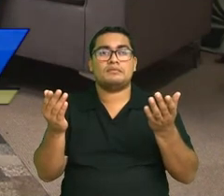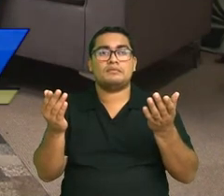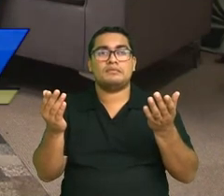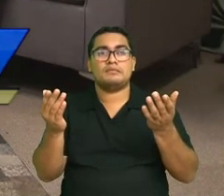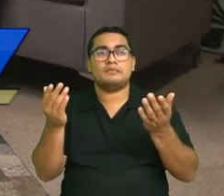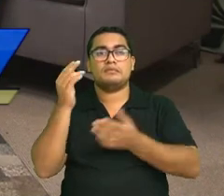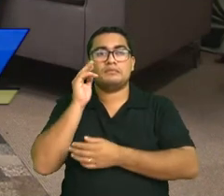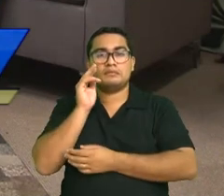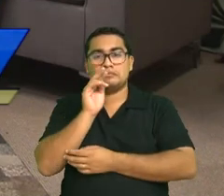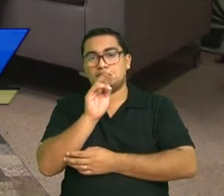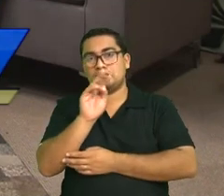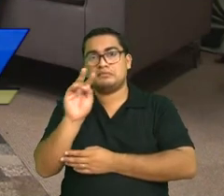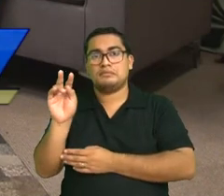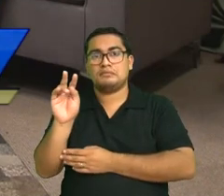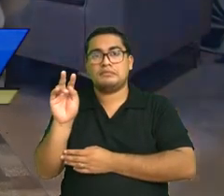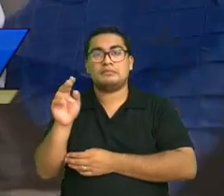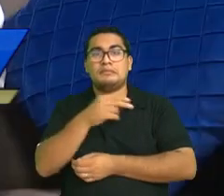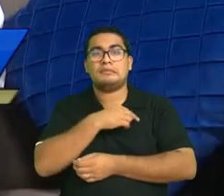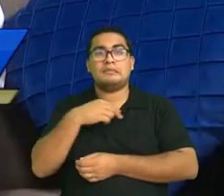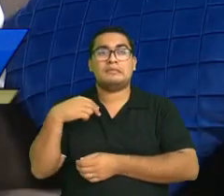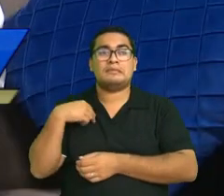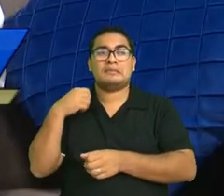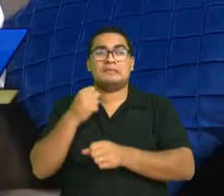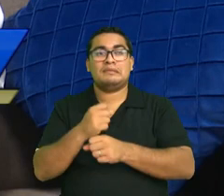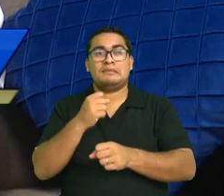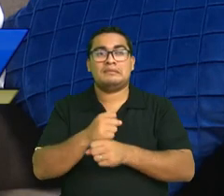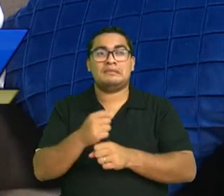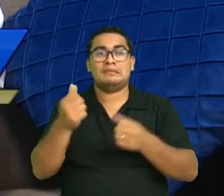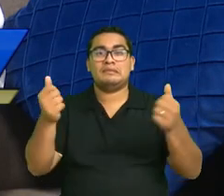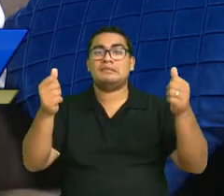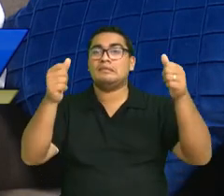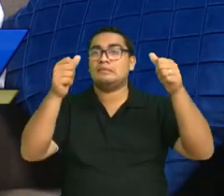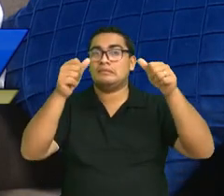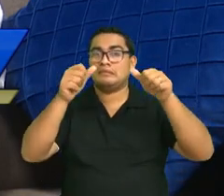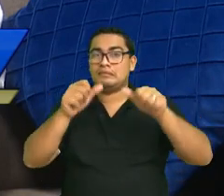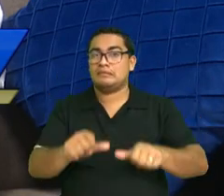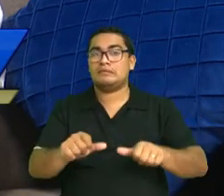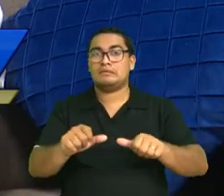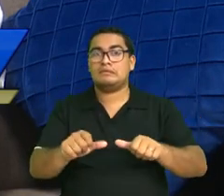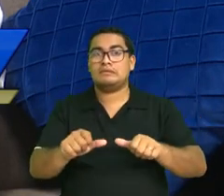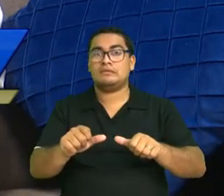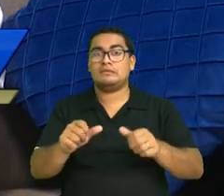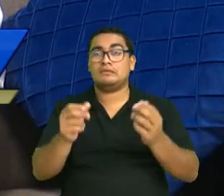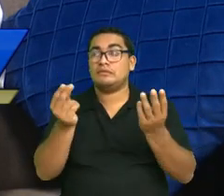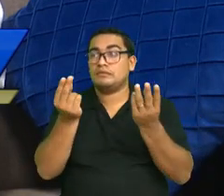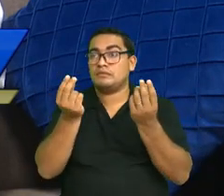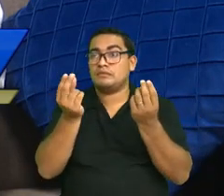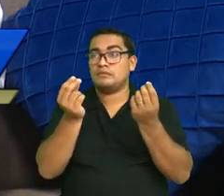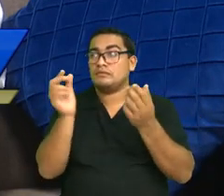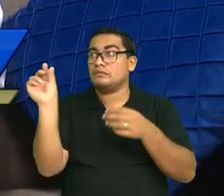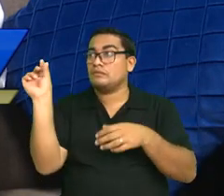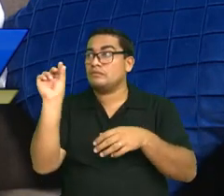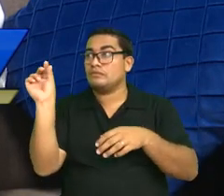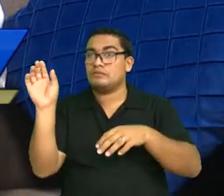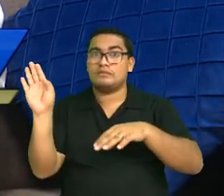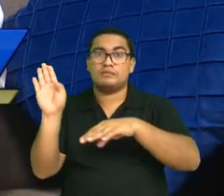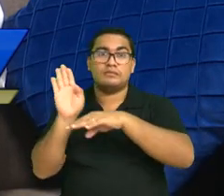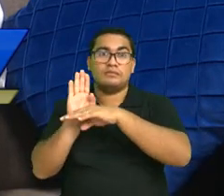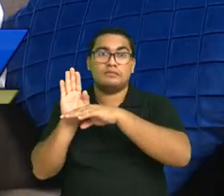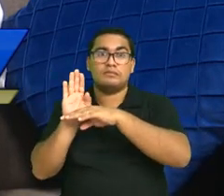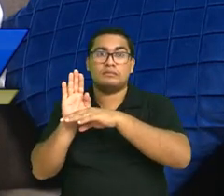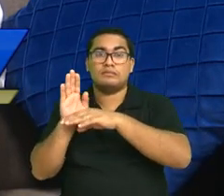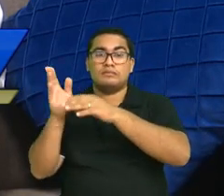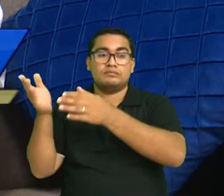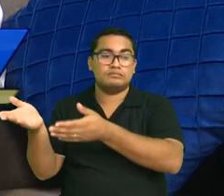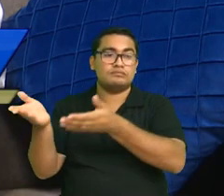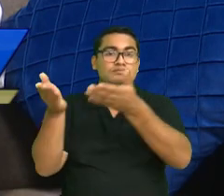Ahí usted, dentro de su quehacer también, aprobando un crédito, un nuevo financiamiento que se vendrá a unir, ¿no?, a toda la